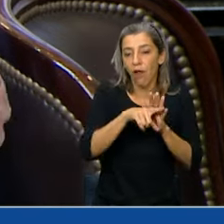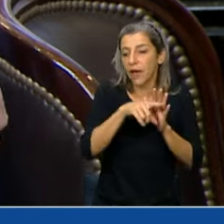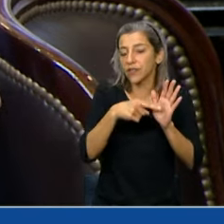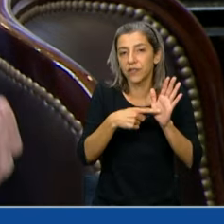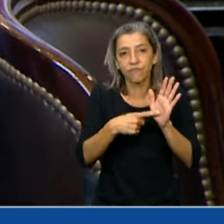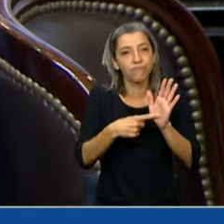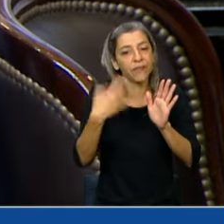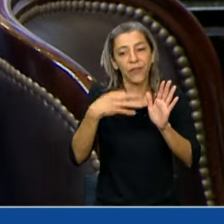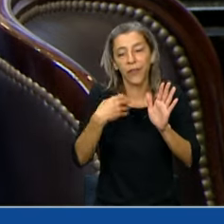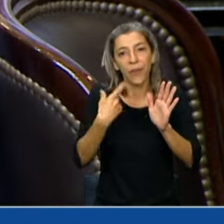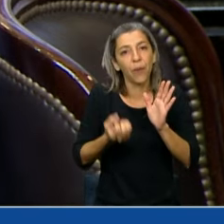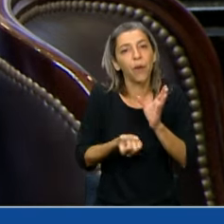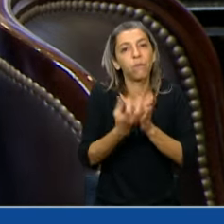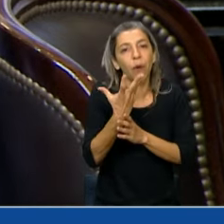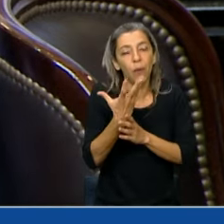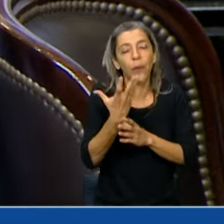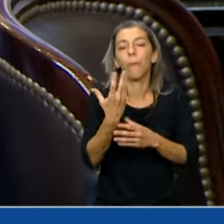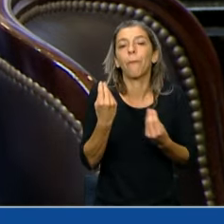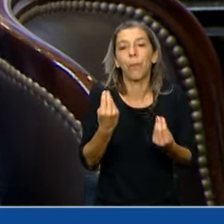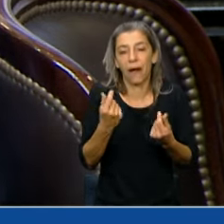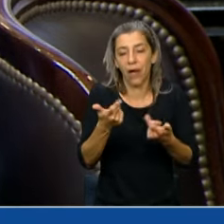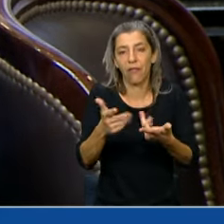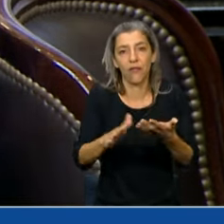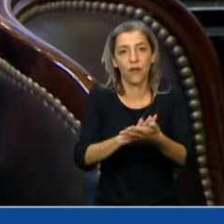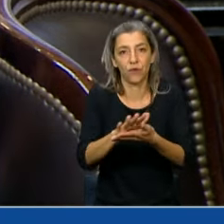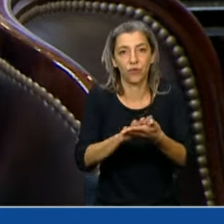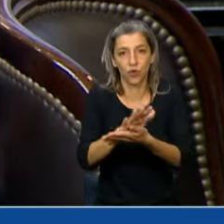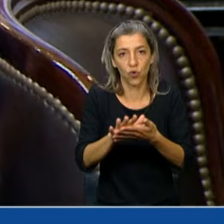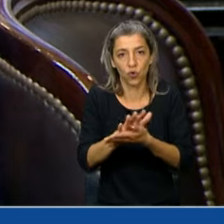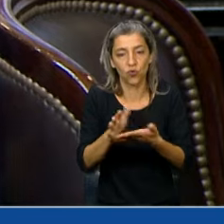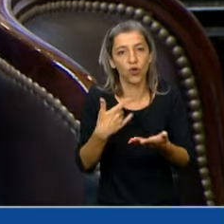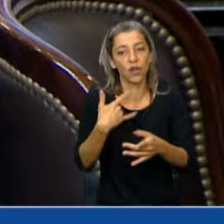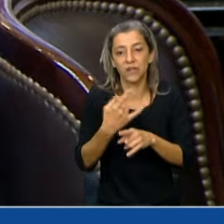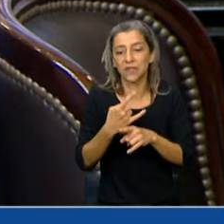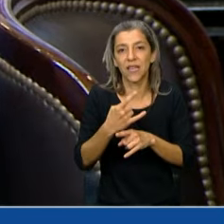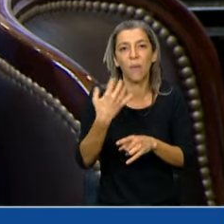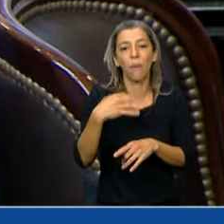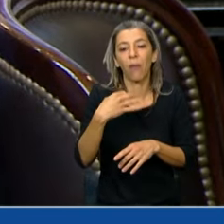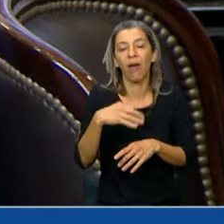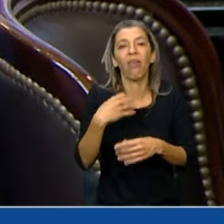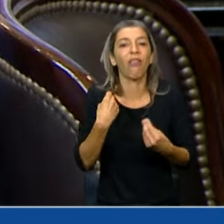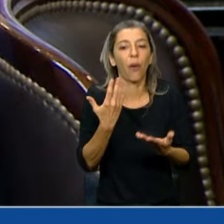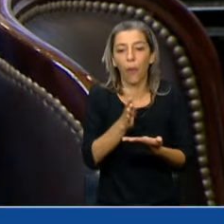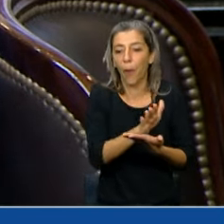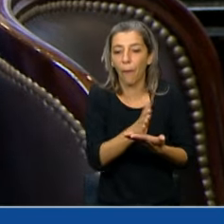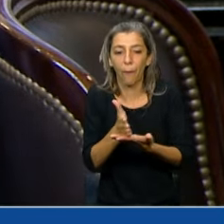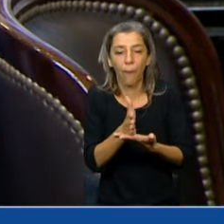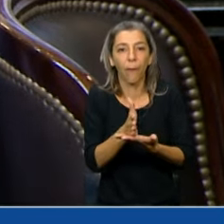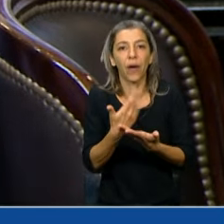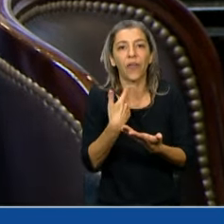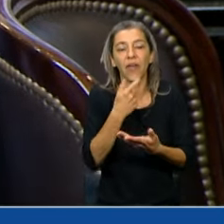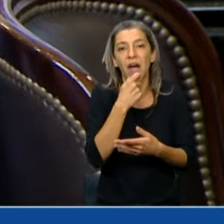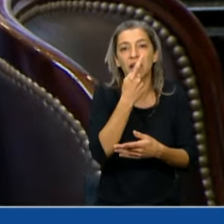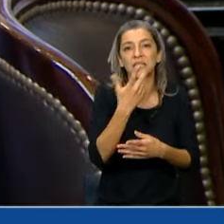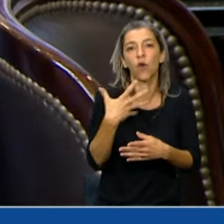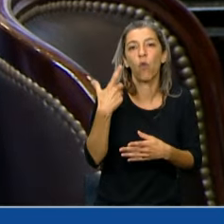medio cuando discute uno grandote forzudo bien grande con uno chiquitito que sabe que va a